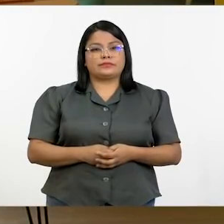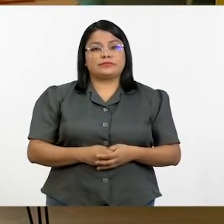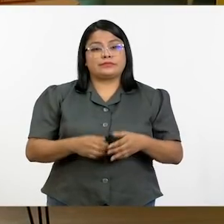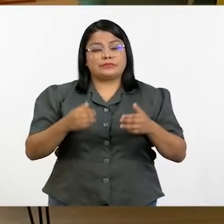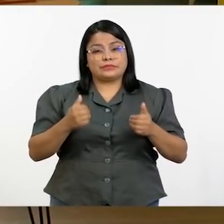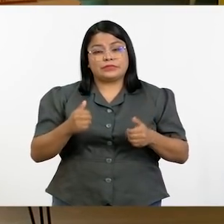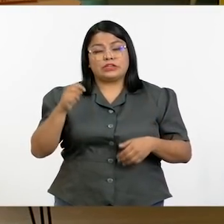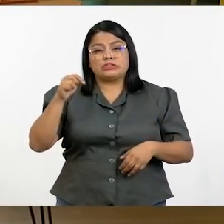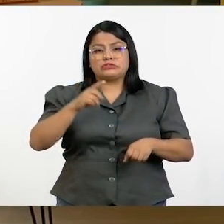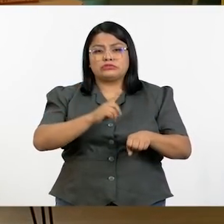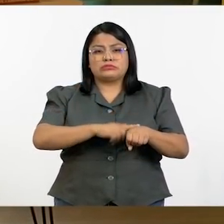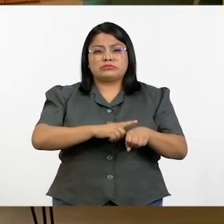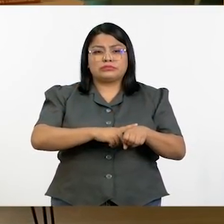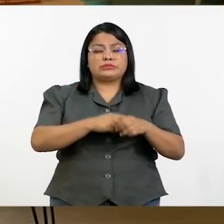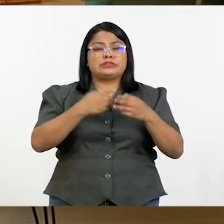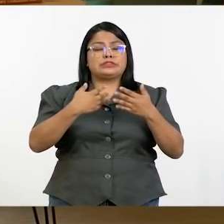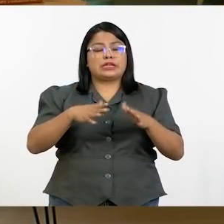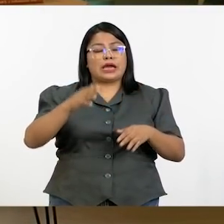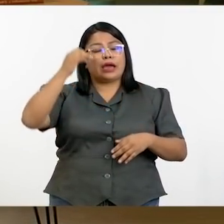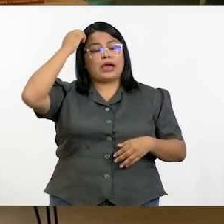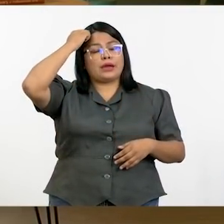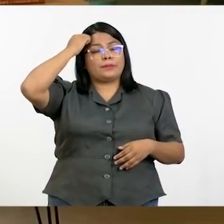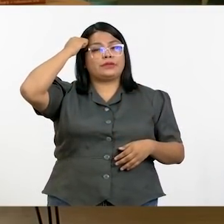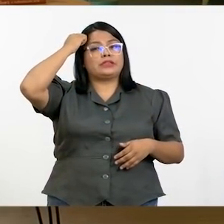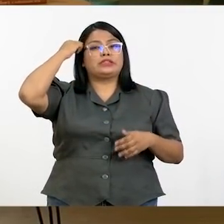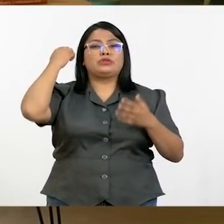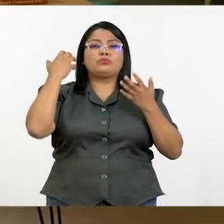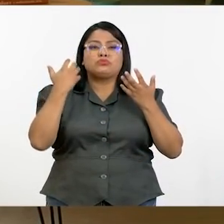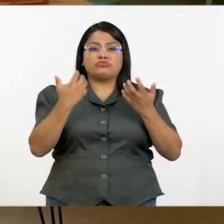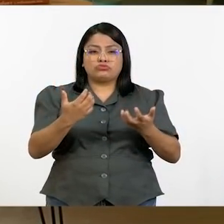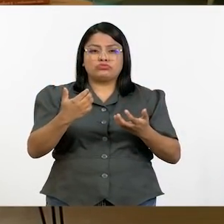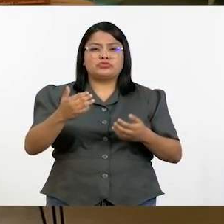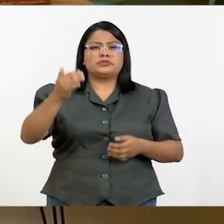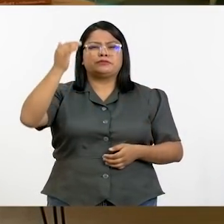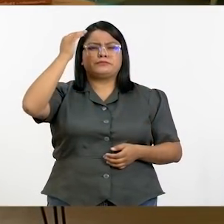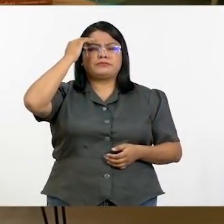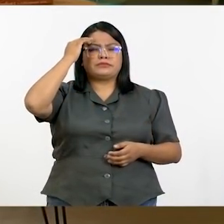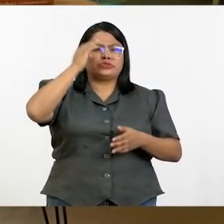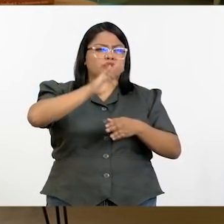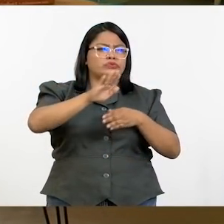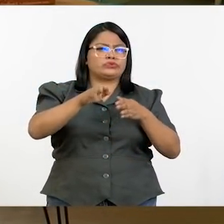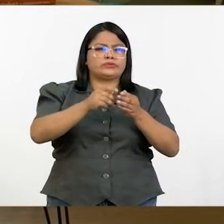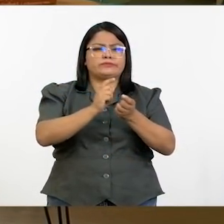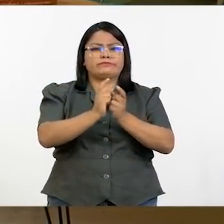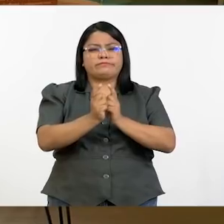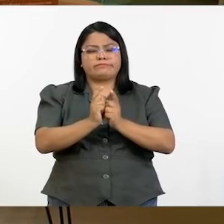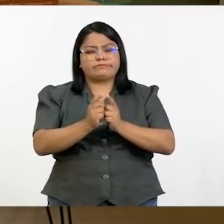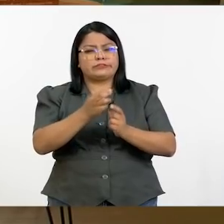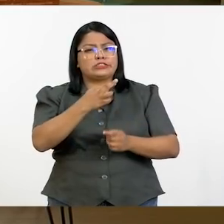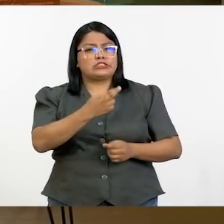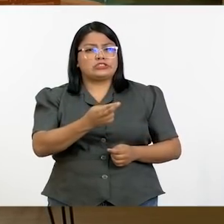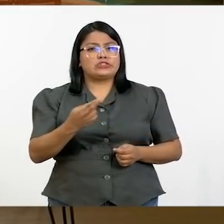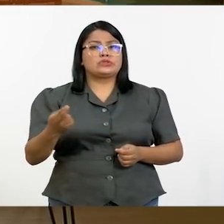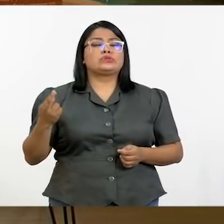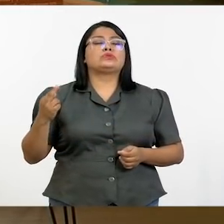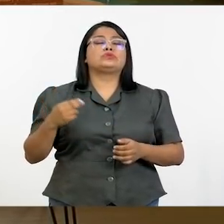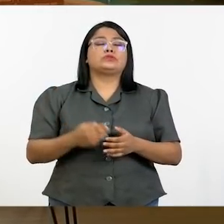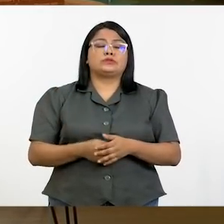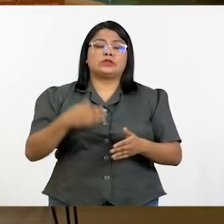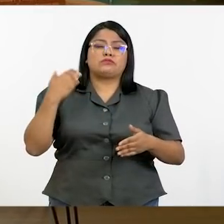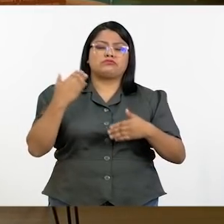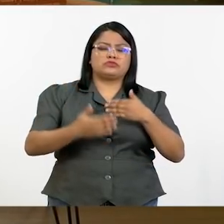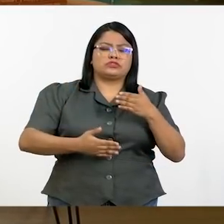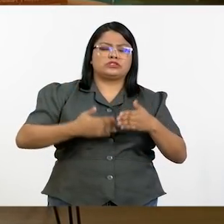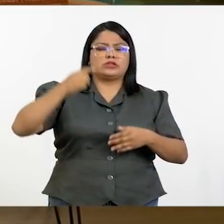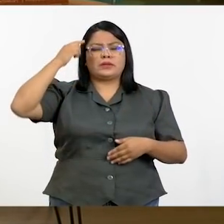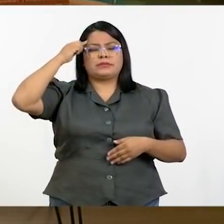Y bueno, hasta este momento hemos aprendido bastante. Hemos escuchado todo lo relacionado con los recursos de las